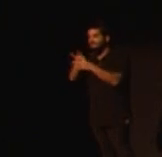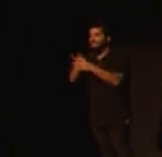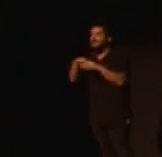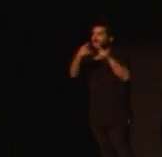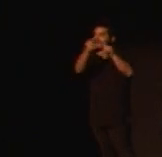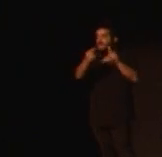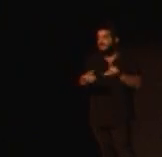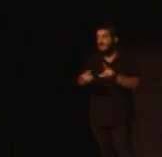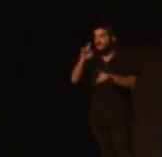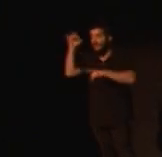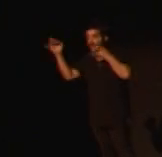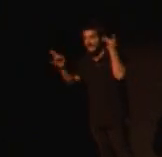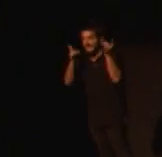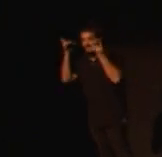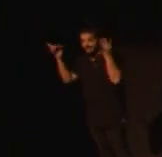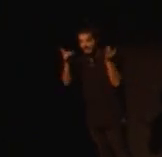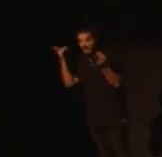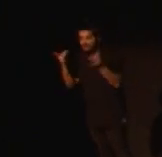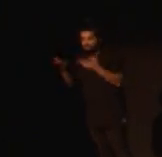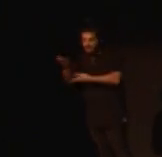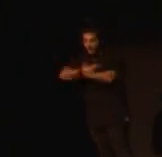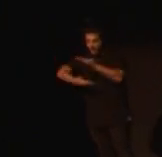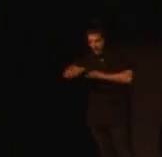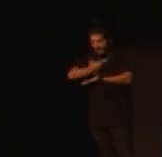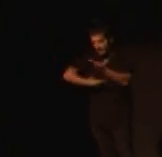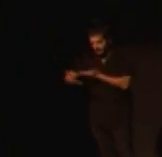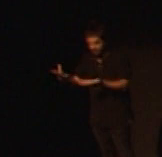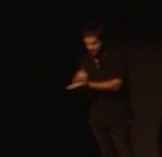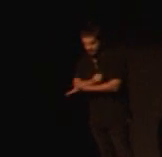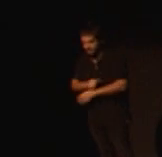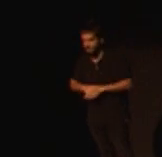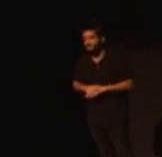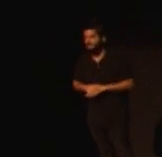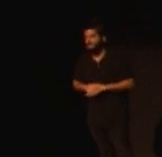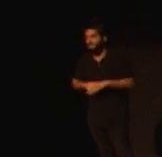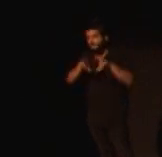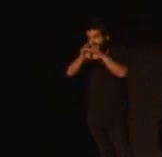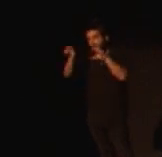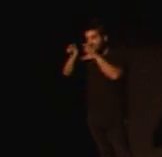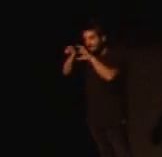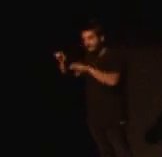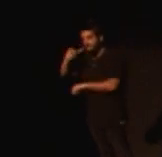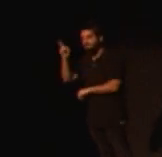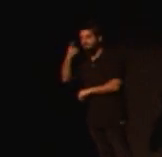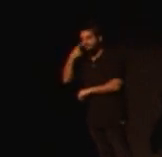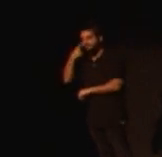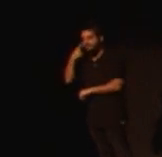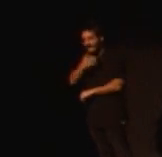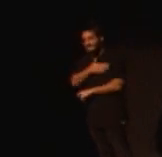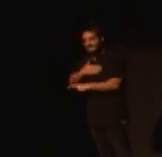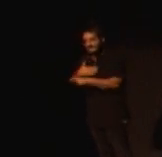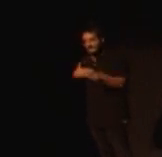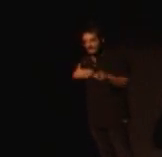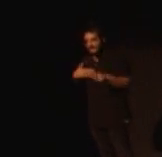creatividad, conforman el ecosistema de tecnología emocional. En todas estas entidades hemos encontrado una gran receptividad e interés